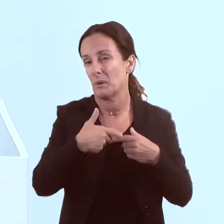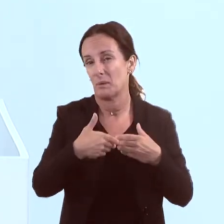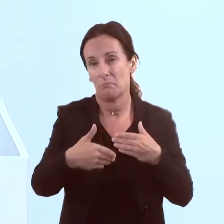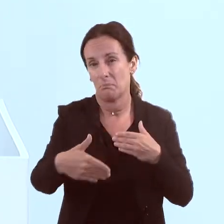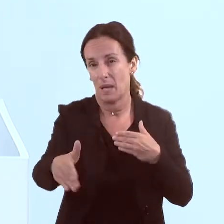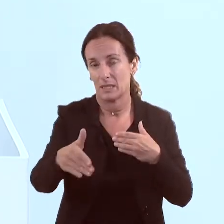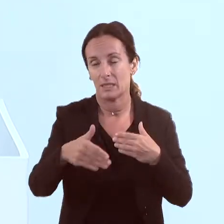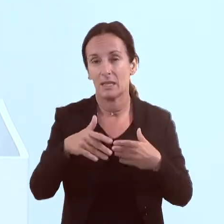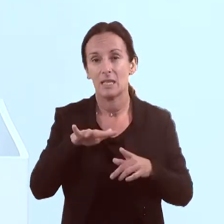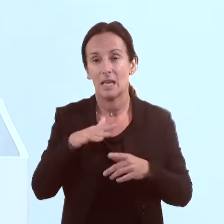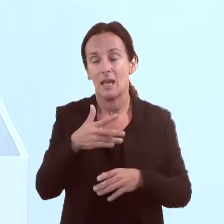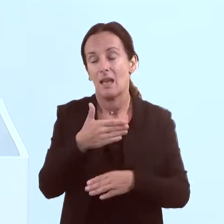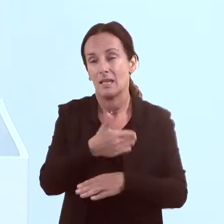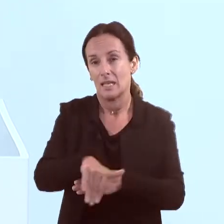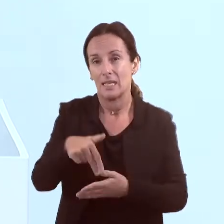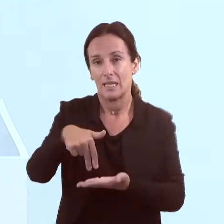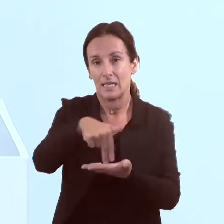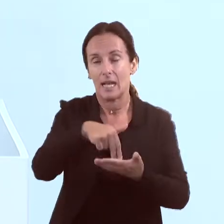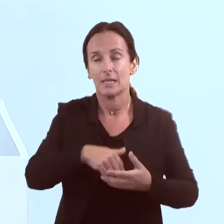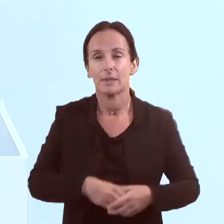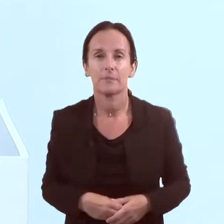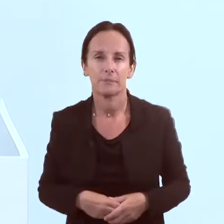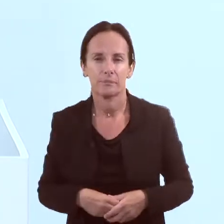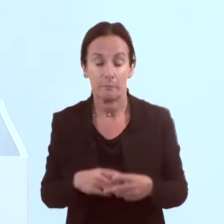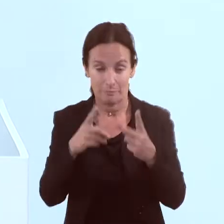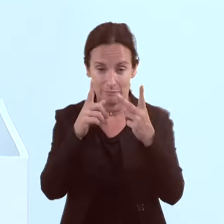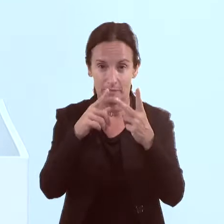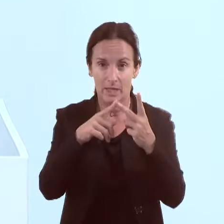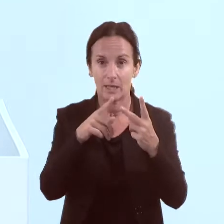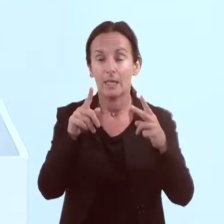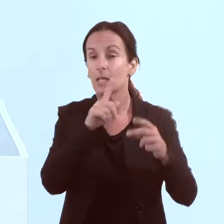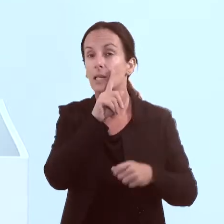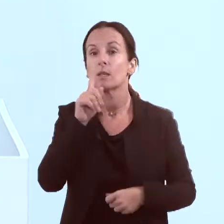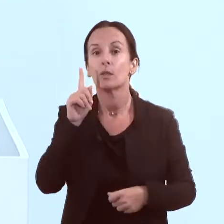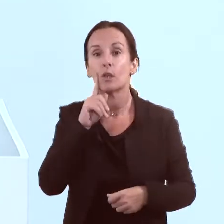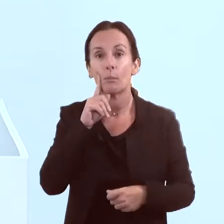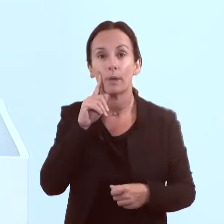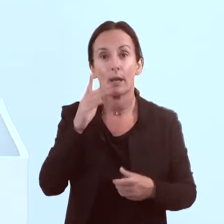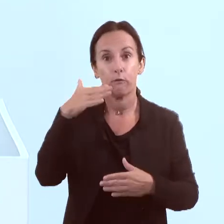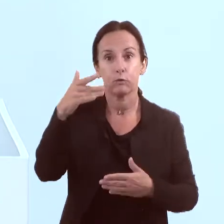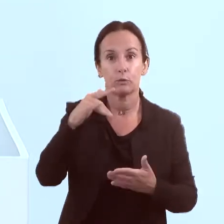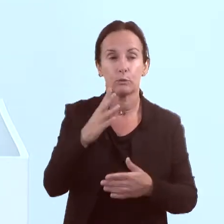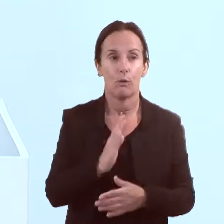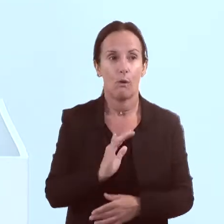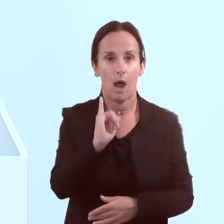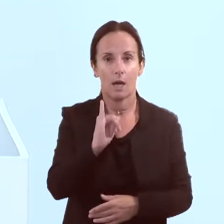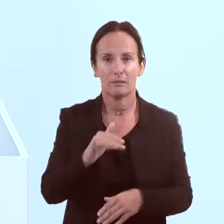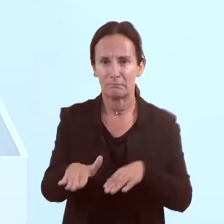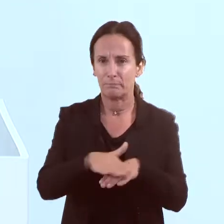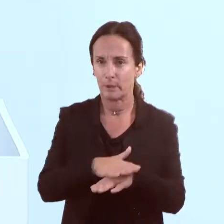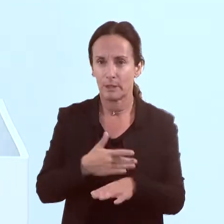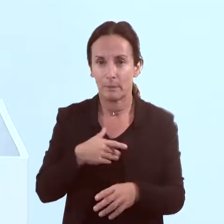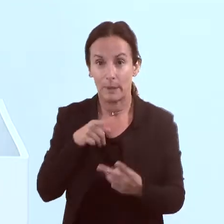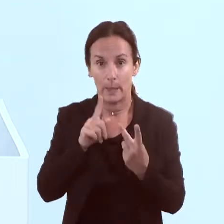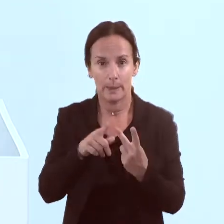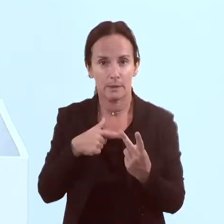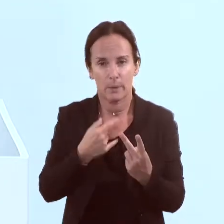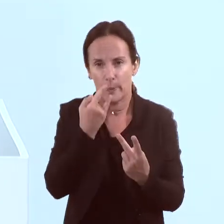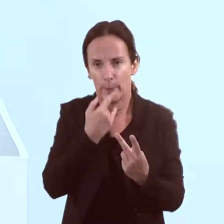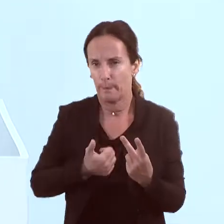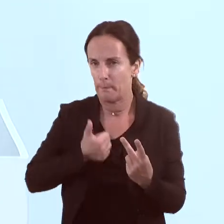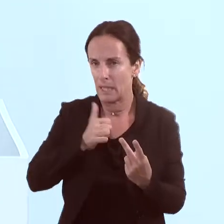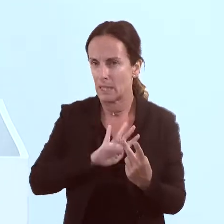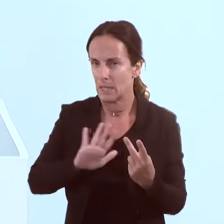último, en el proyecto de Hay Futuro, perdonadme, pero es que ese proyecto me enamora especialmente.